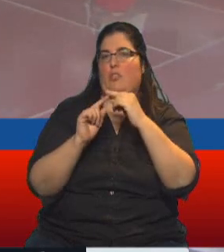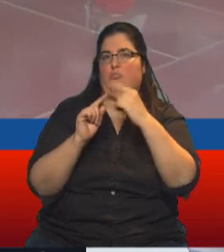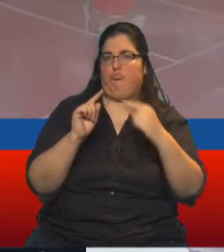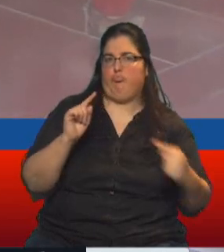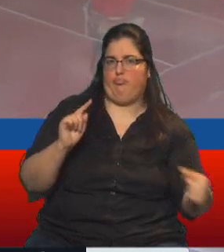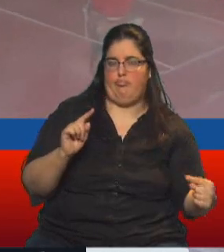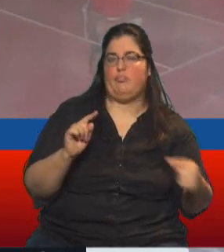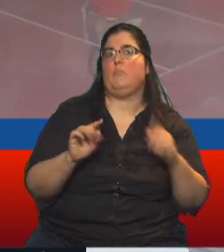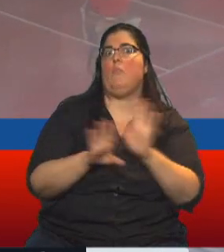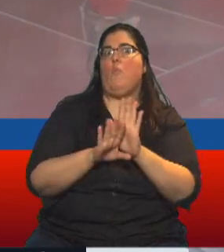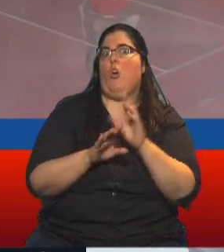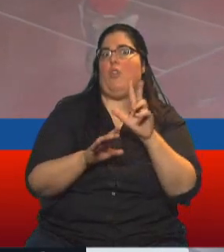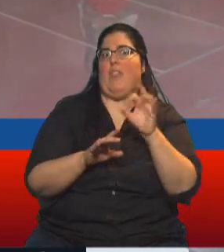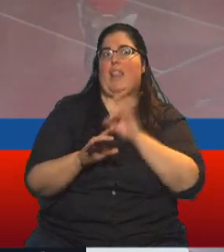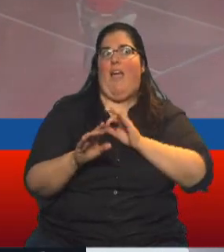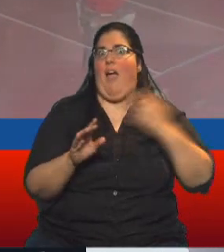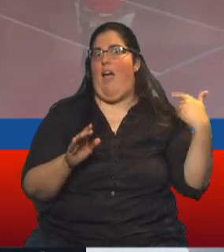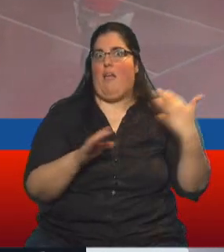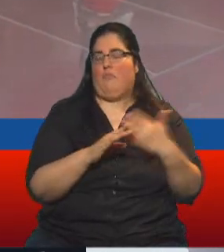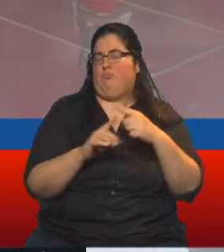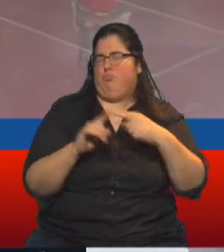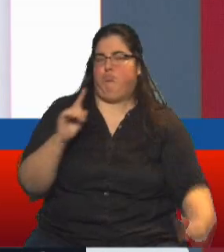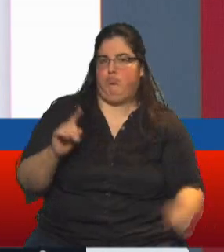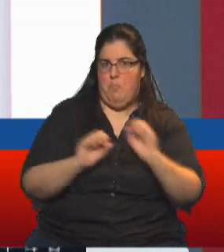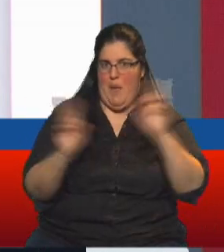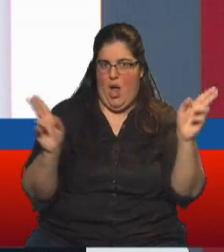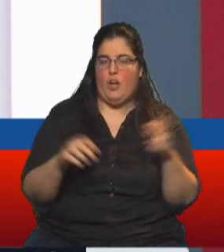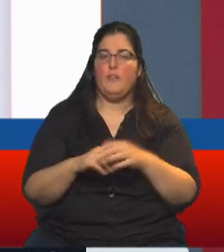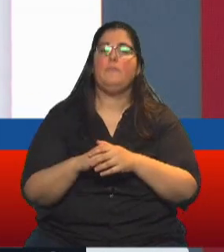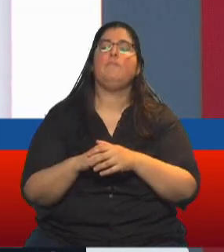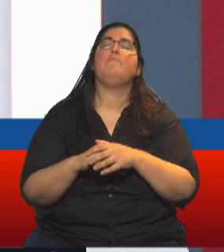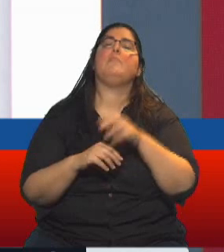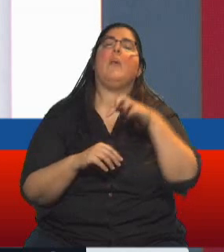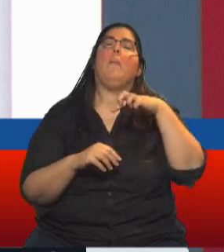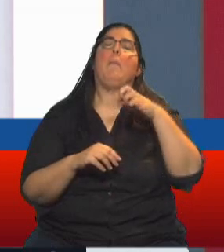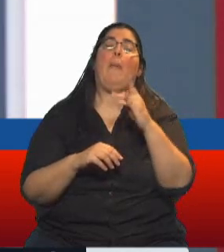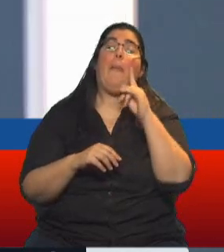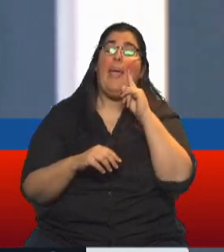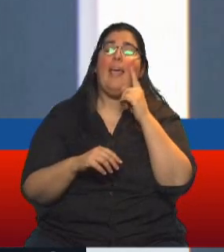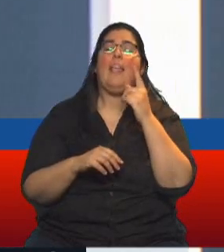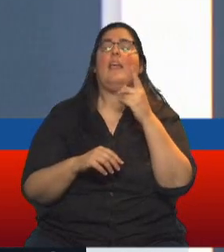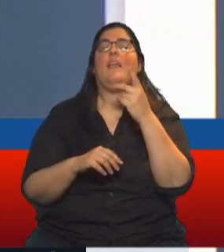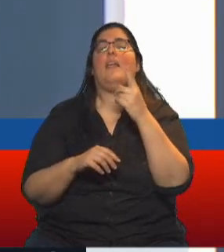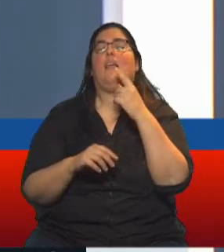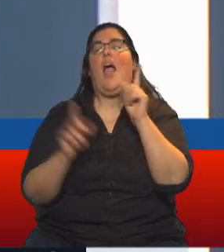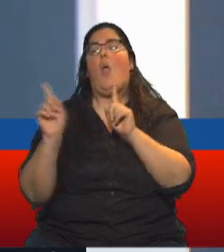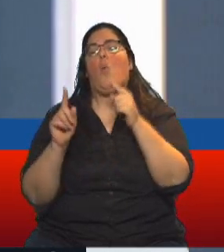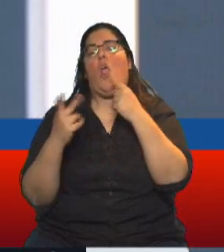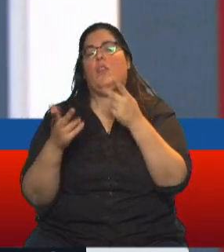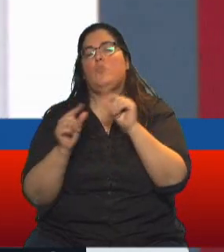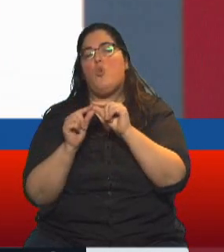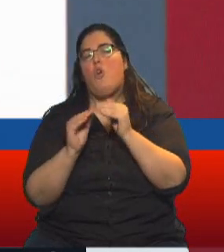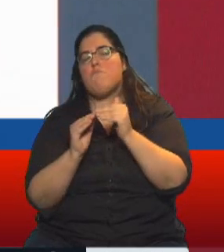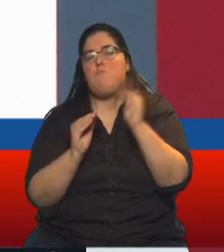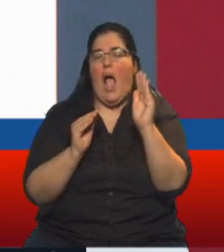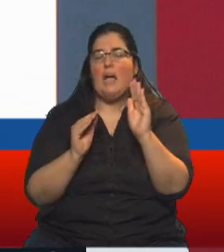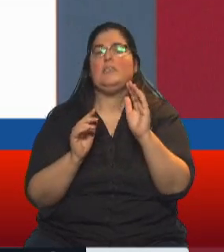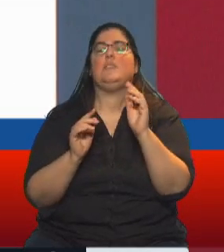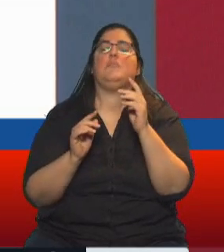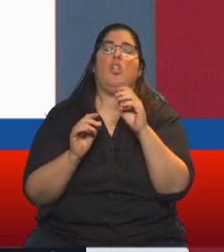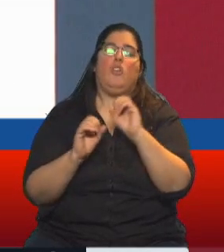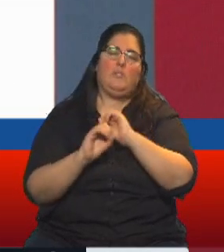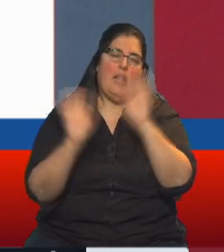últimos 30 años. Un desempleo que estaría en el 20%, algunas estimaciones lo dan un poquito por arriba de esto, pero evidentemente lo que